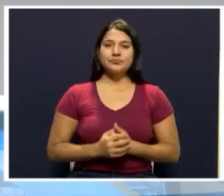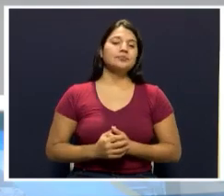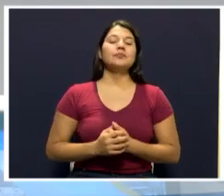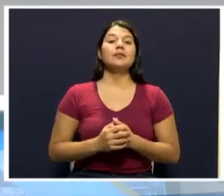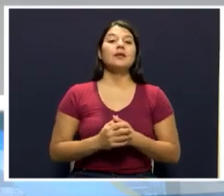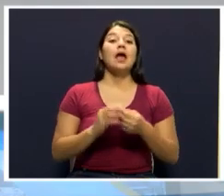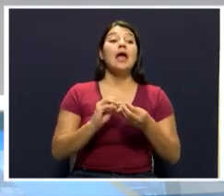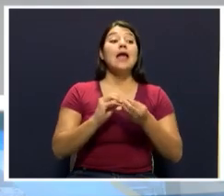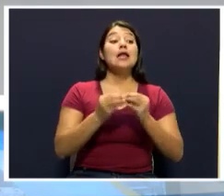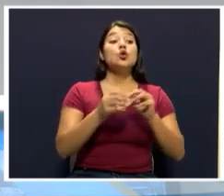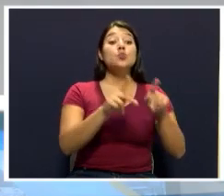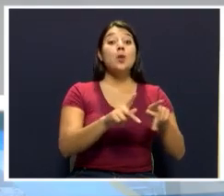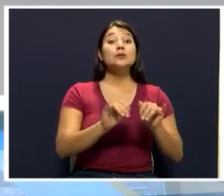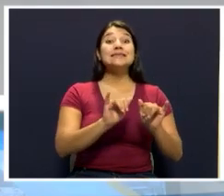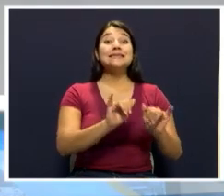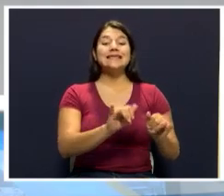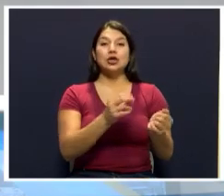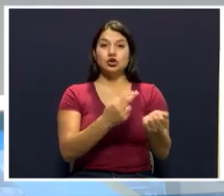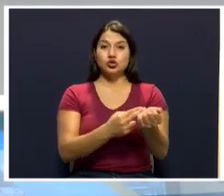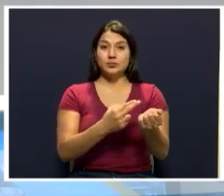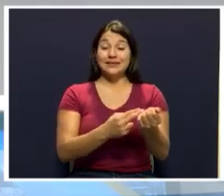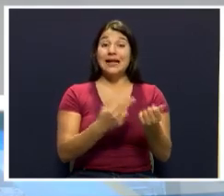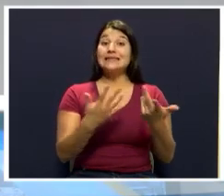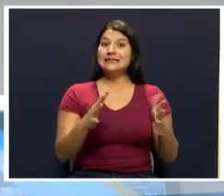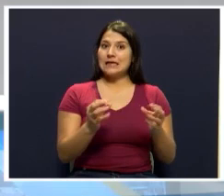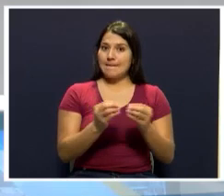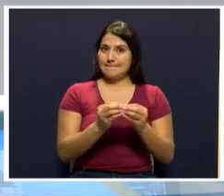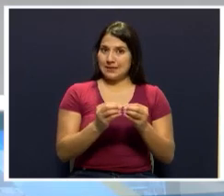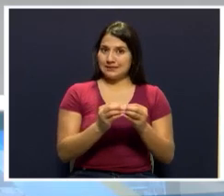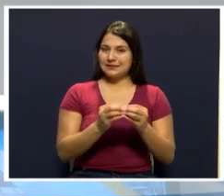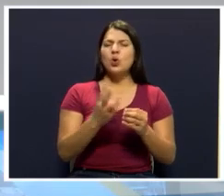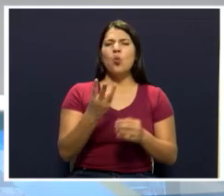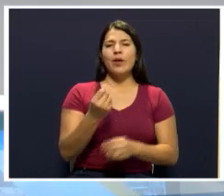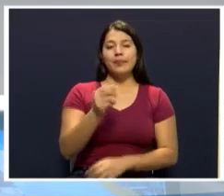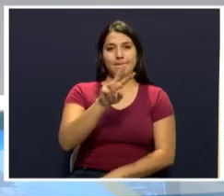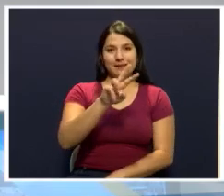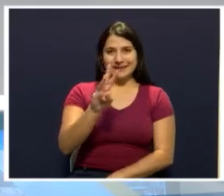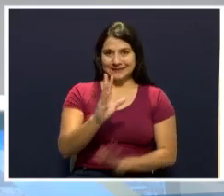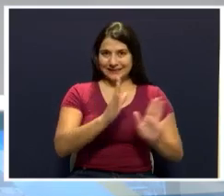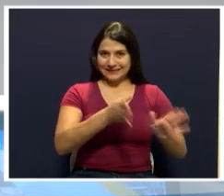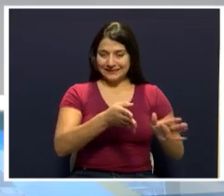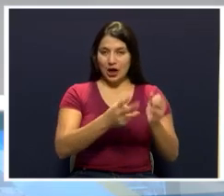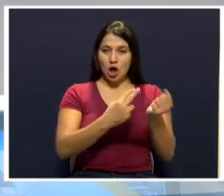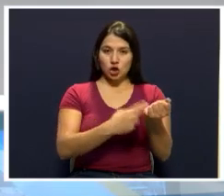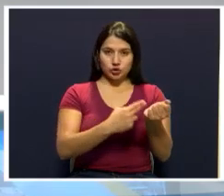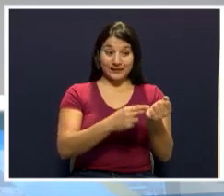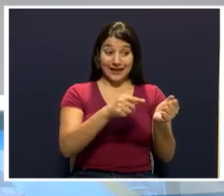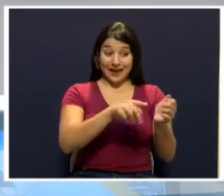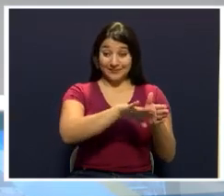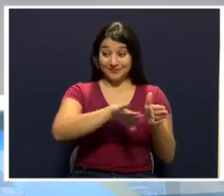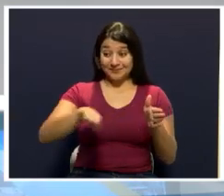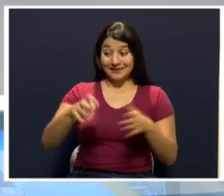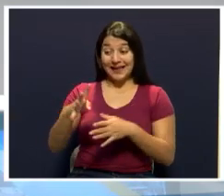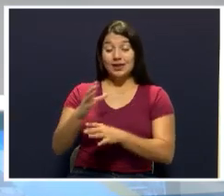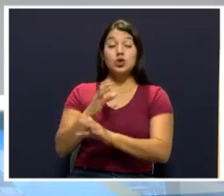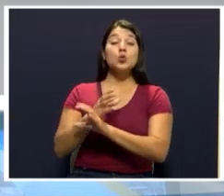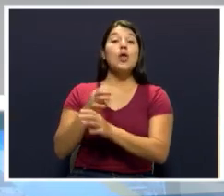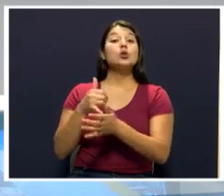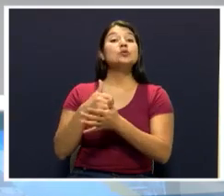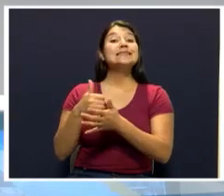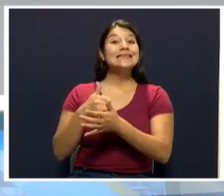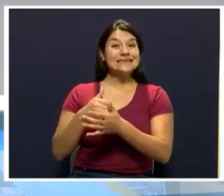cantidad de gente hospitalizada aumentó a 26, de las cuales 14 requieren de cuidados